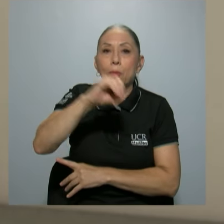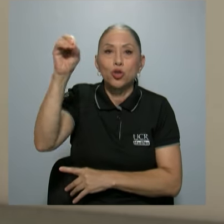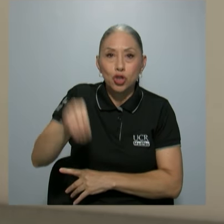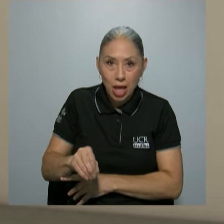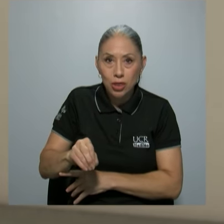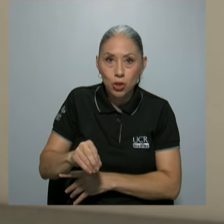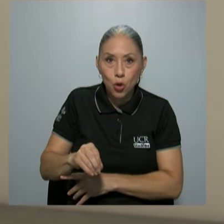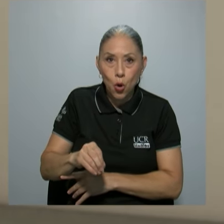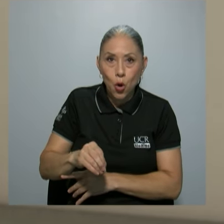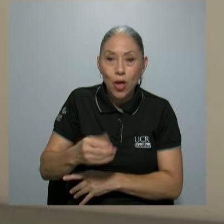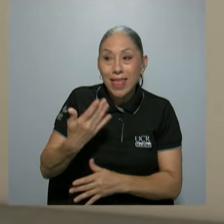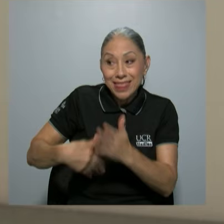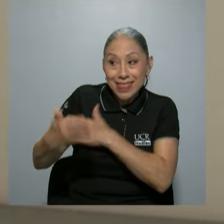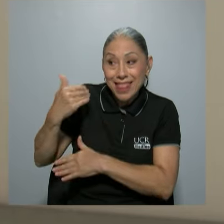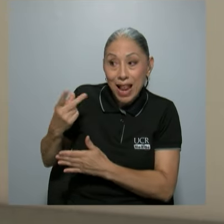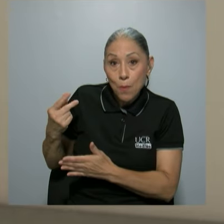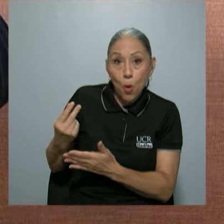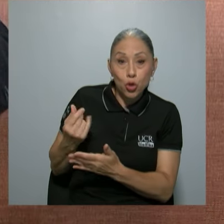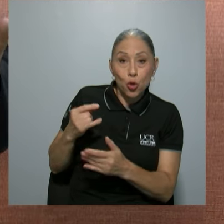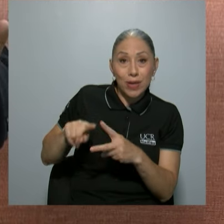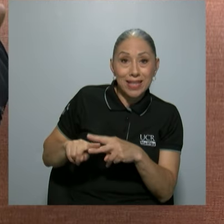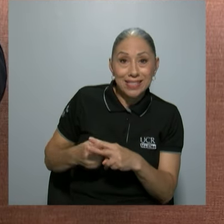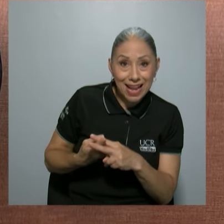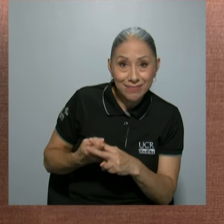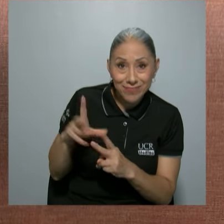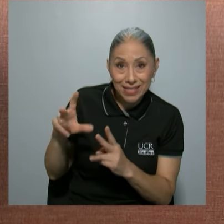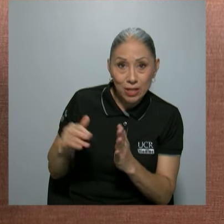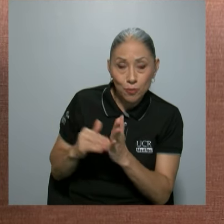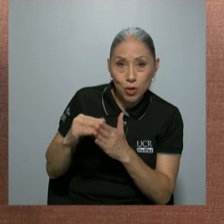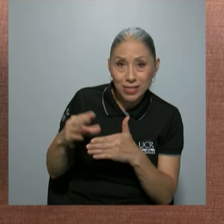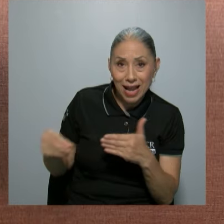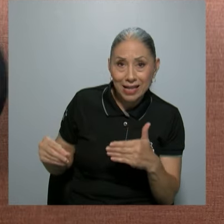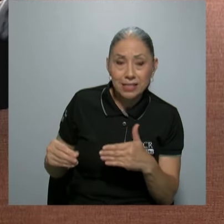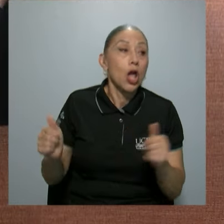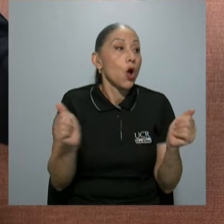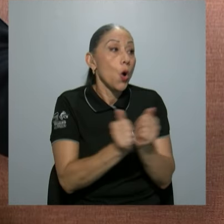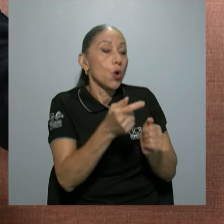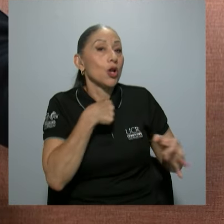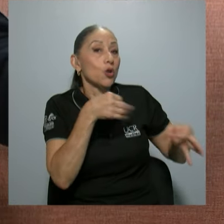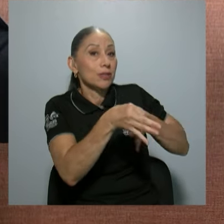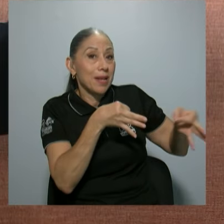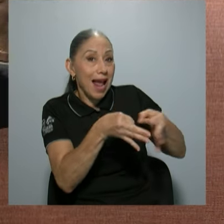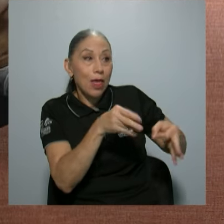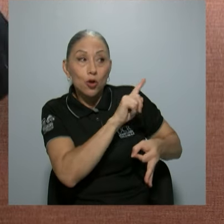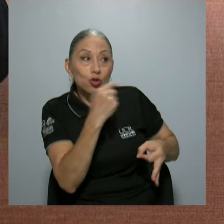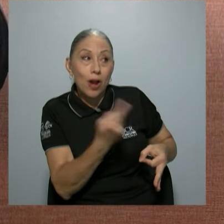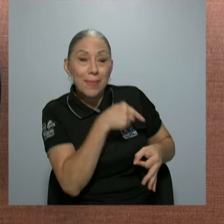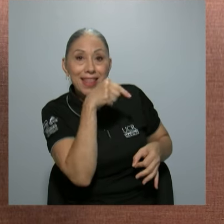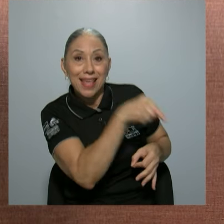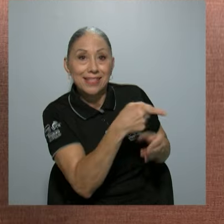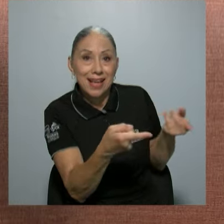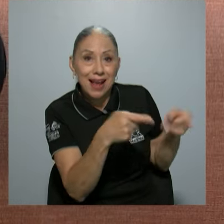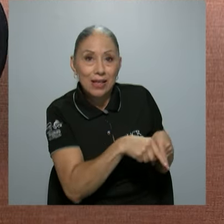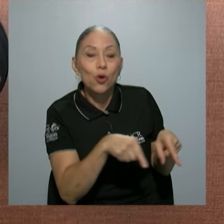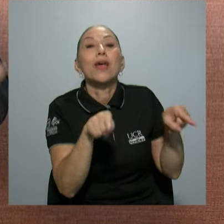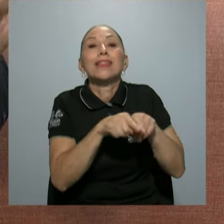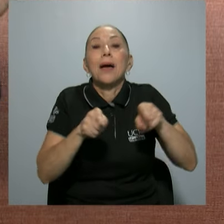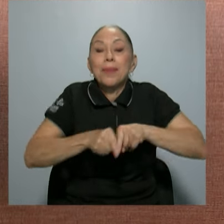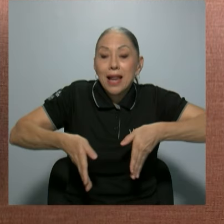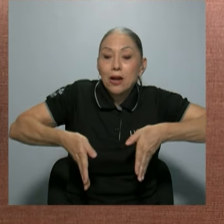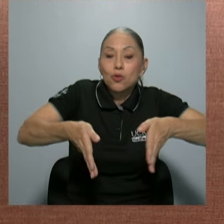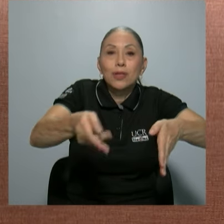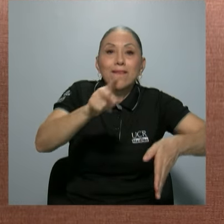monto inicial, los 300 millones de dólares. Claro, con lo que le he explicado, que no solo ese caso, sino que también la 27 y otras,